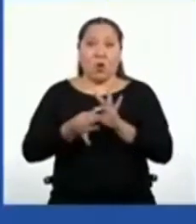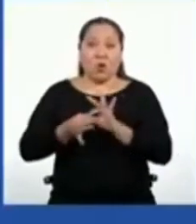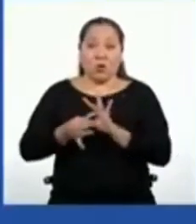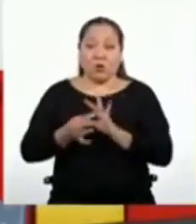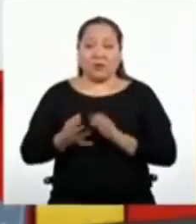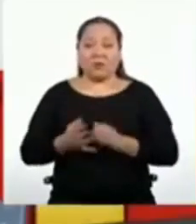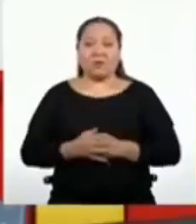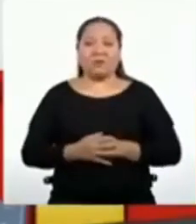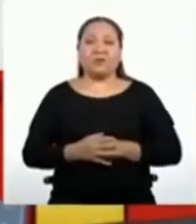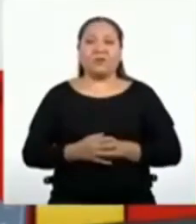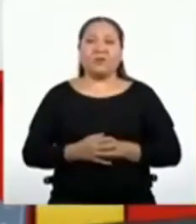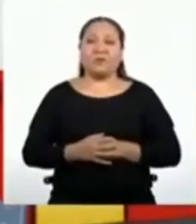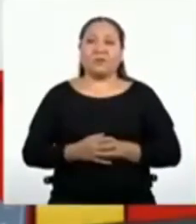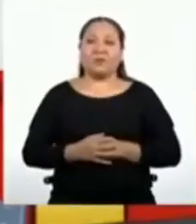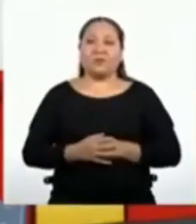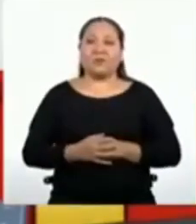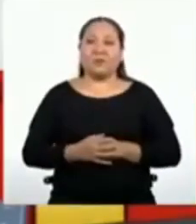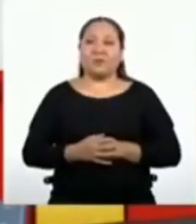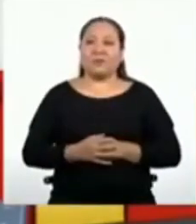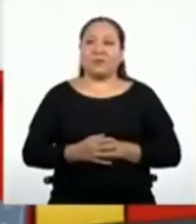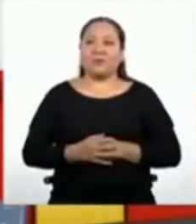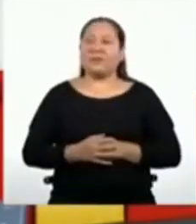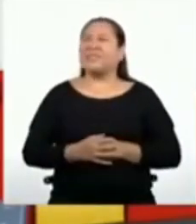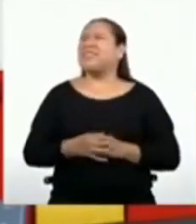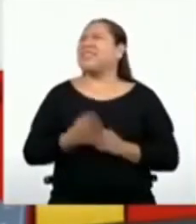invertidas.